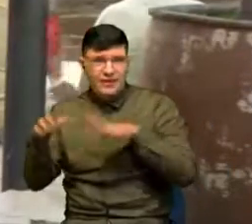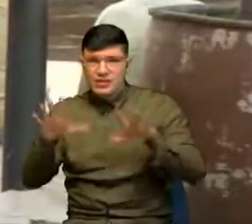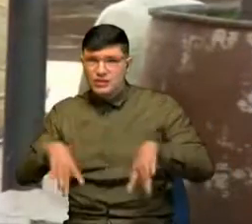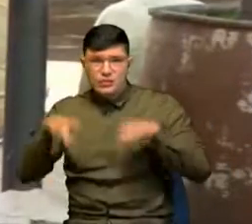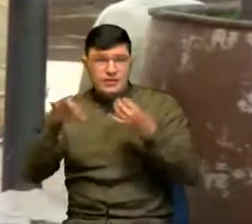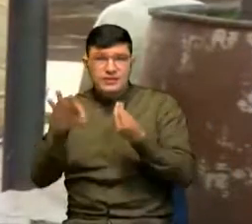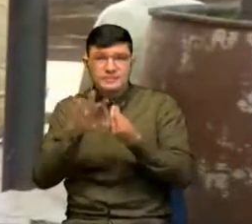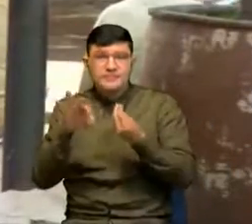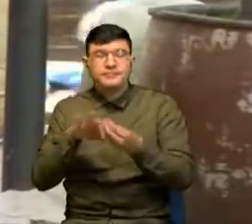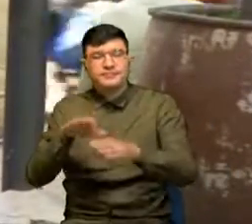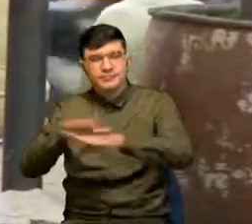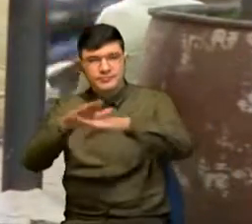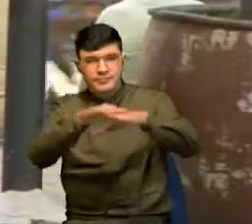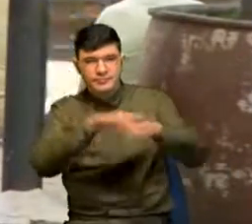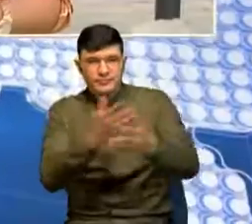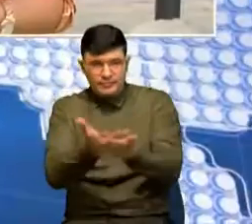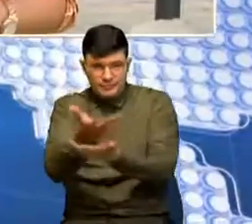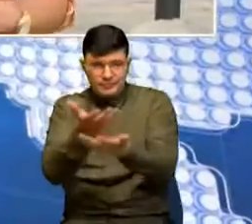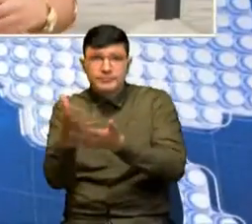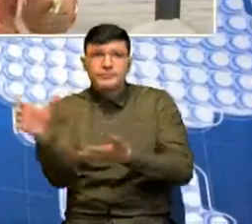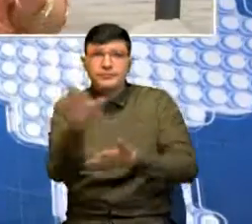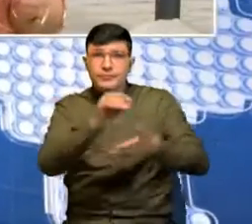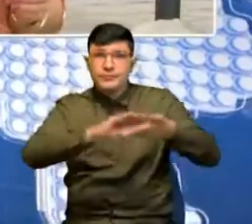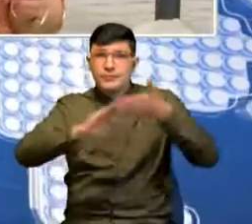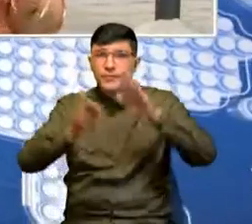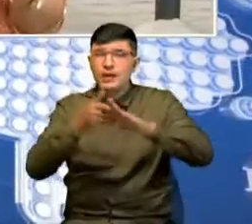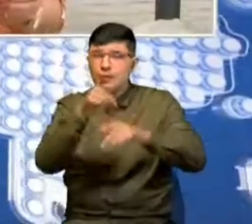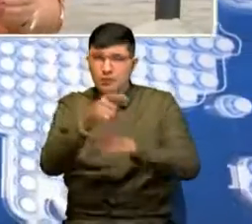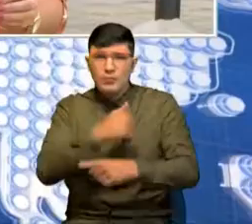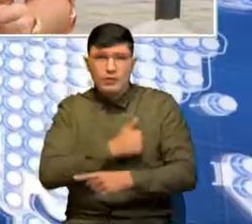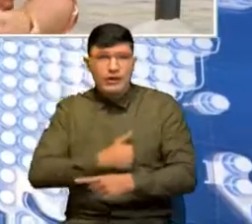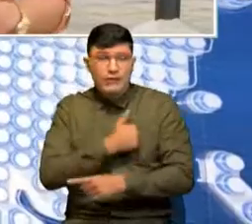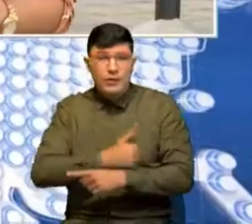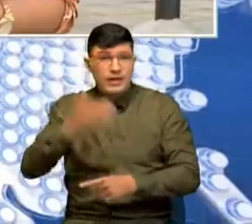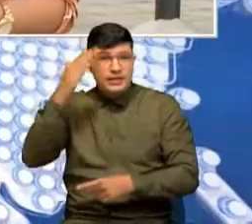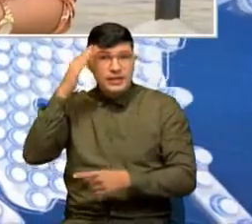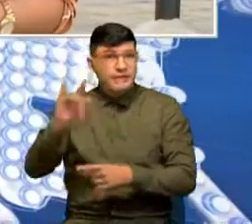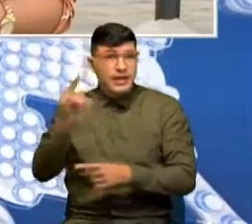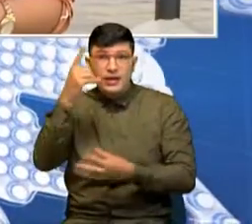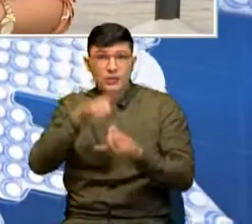es reiterativo por parte de las autoridades a la comunidad para que denuncien cualquier caso que pueda